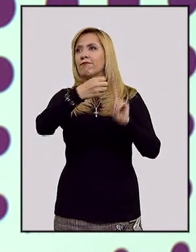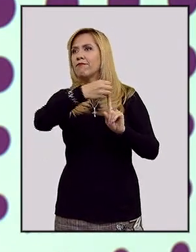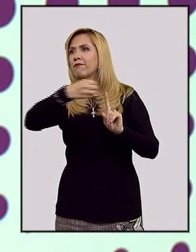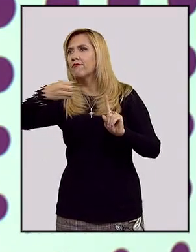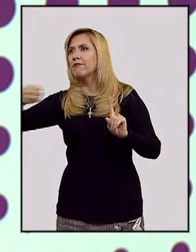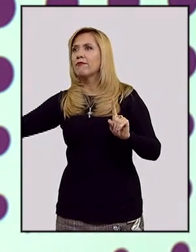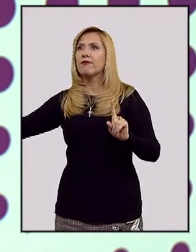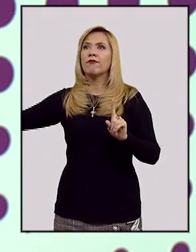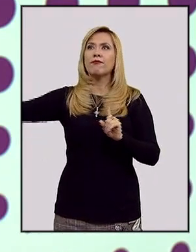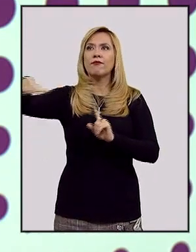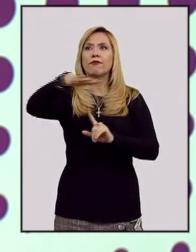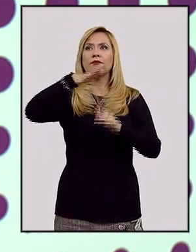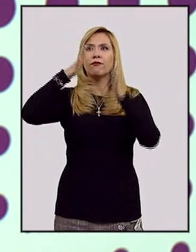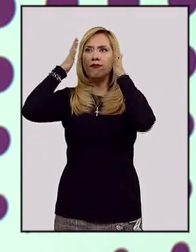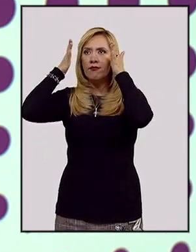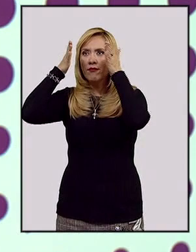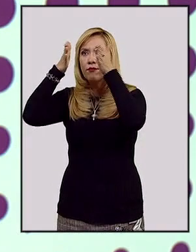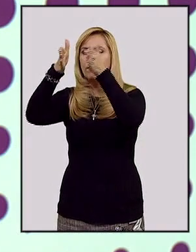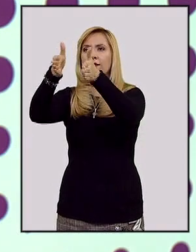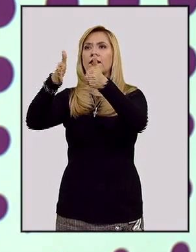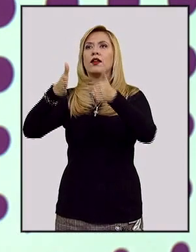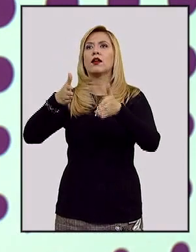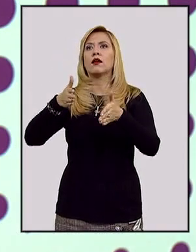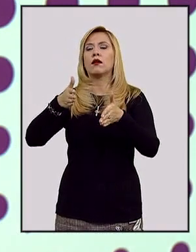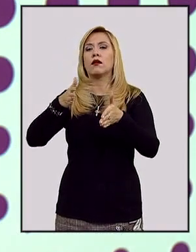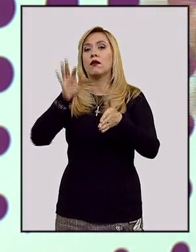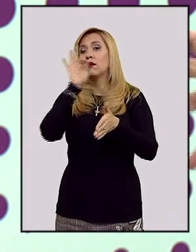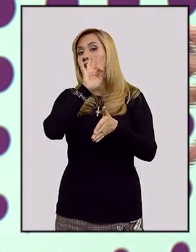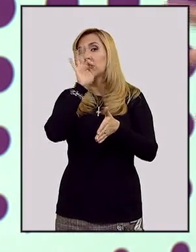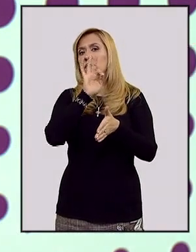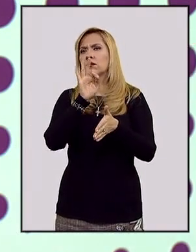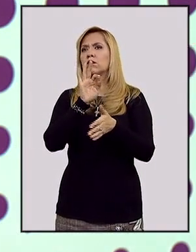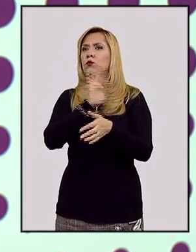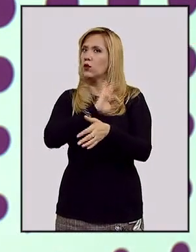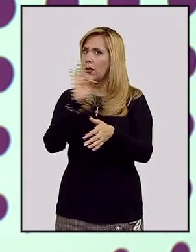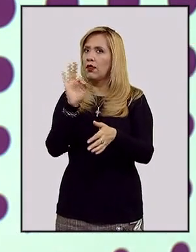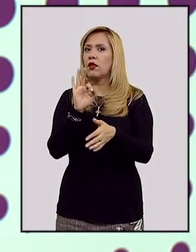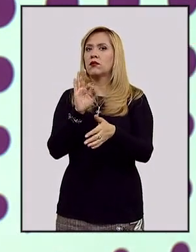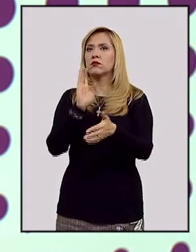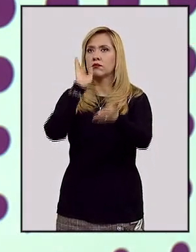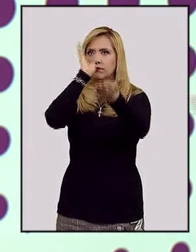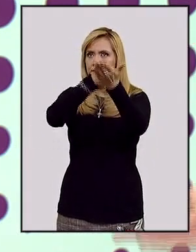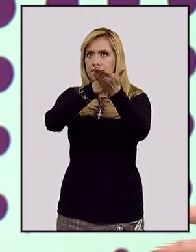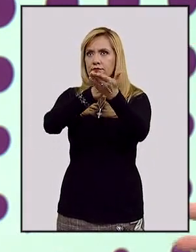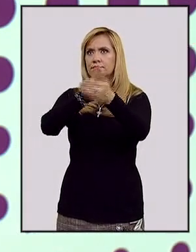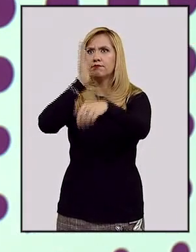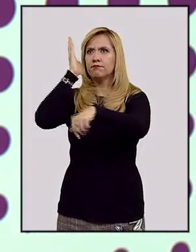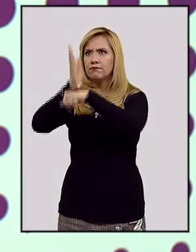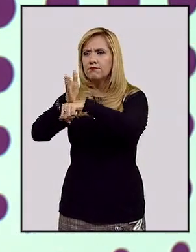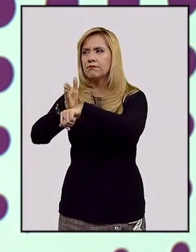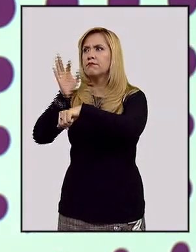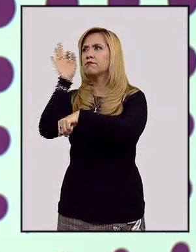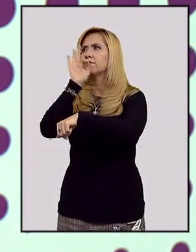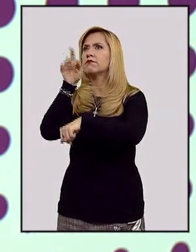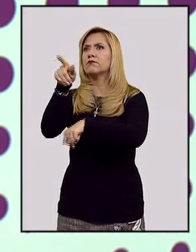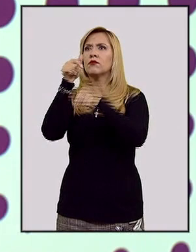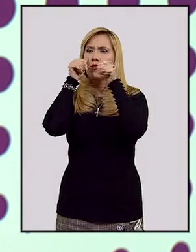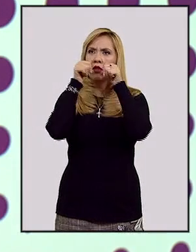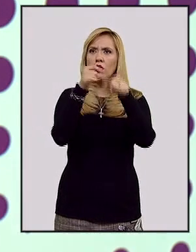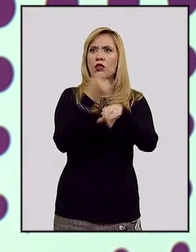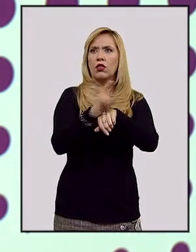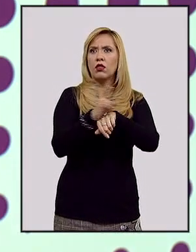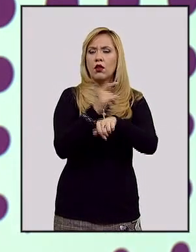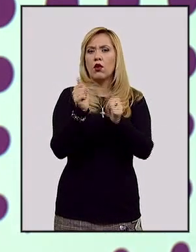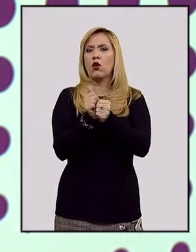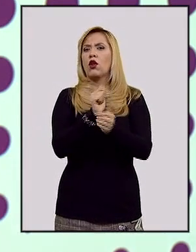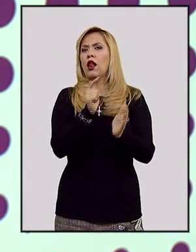mejor focalizar en sanciones que individualizan las responsabilidades, por ejemplo, a través del derecho penal,